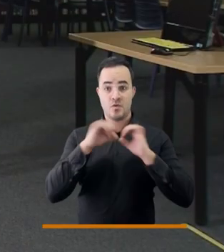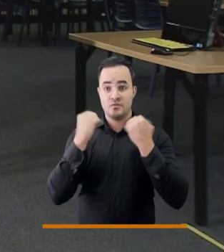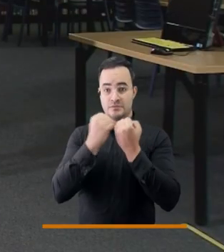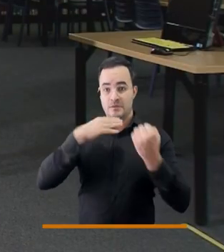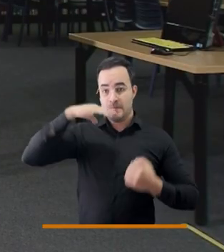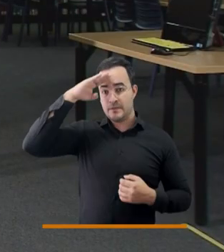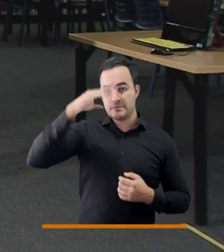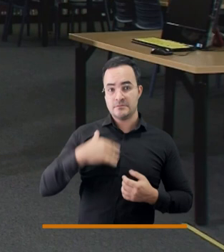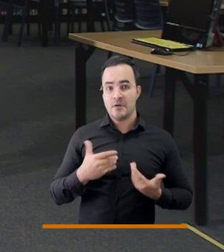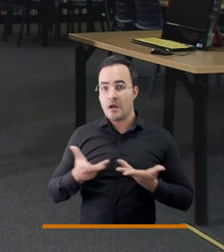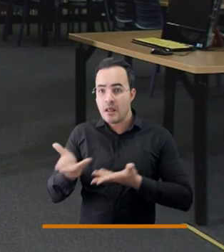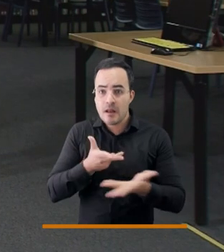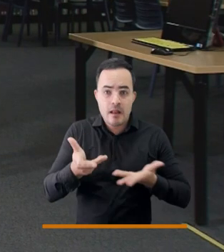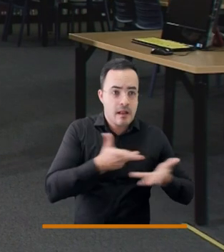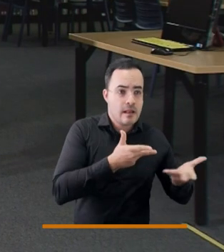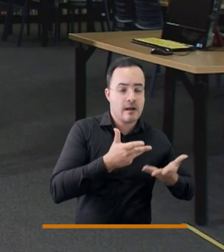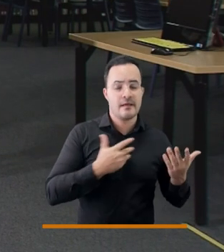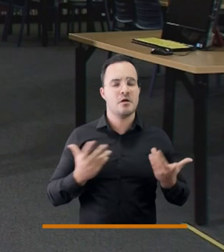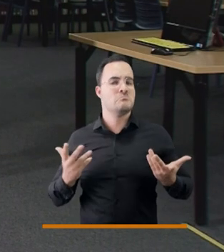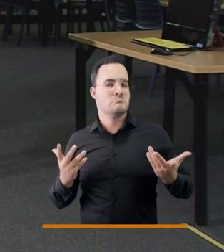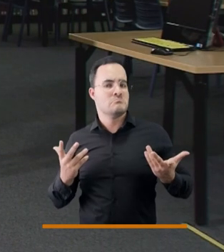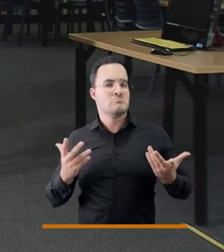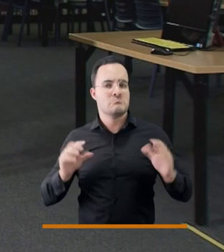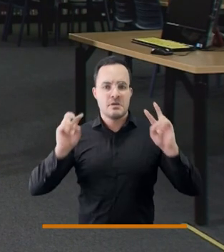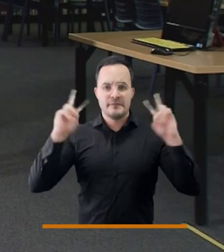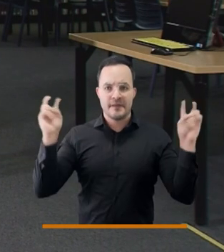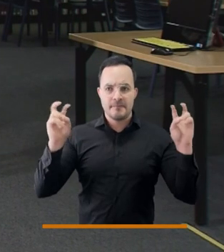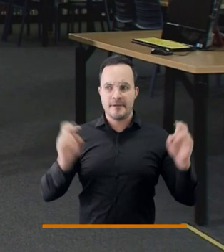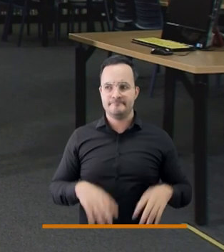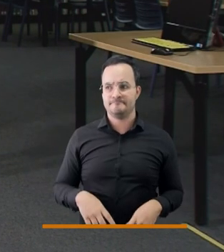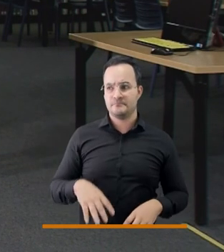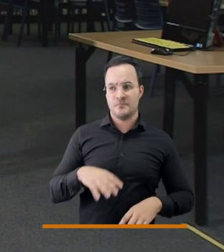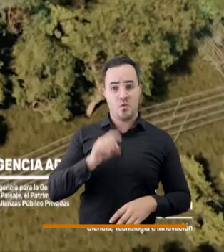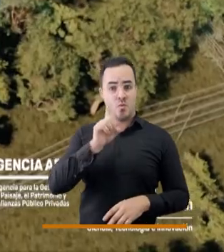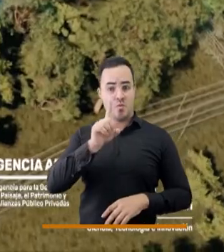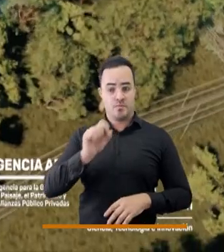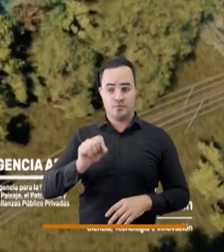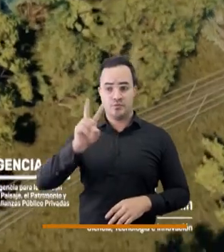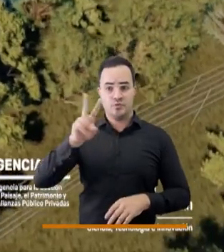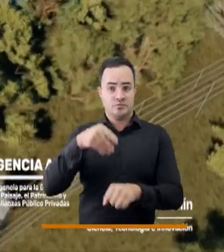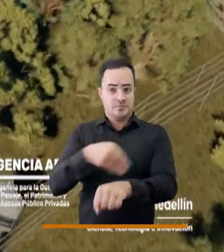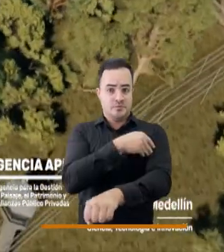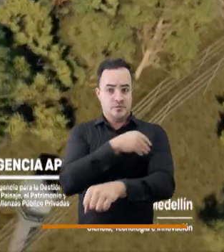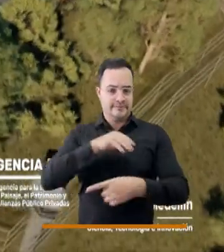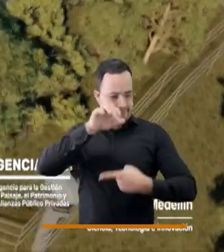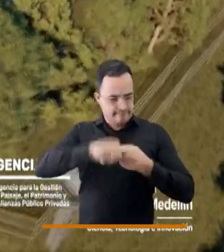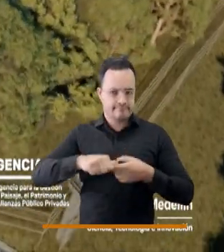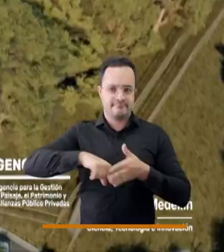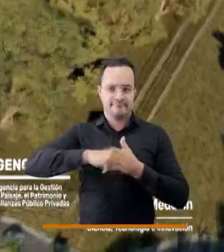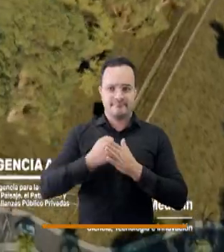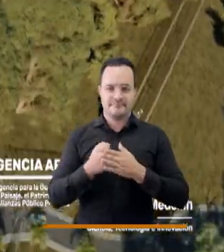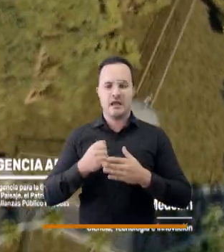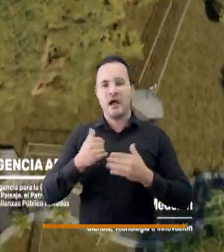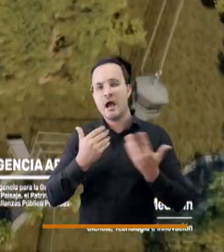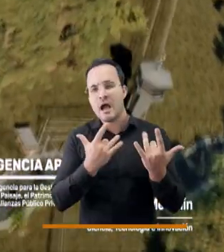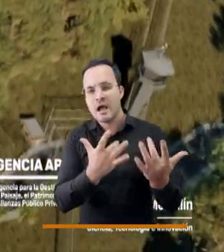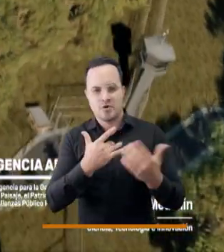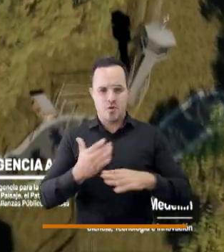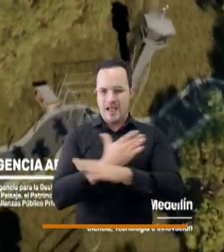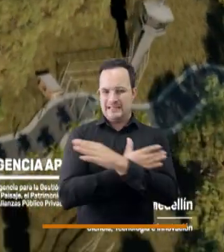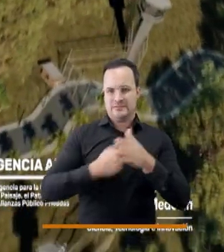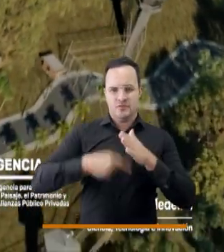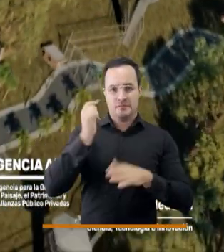Concejo de Medellín vigencias por más de 1.2 billones de pesos a hoy para poder construir esa